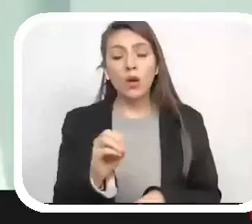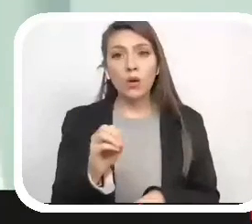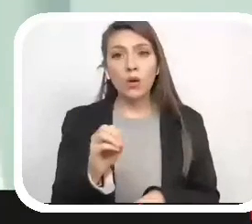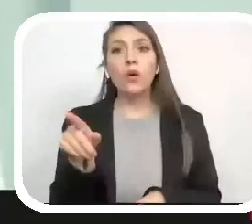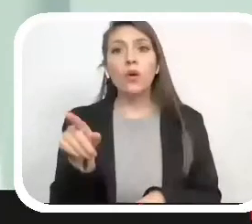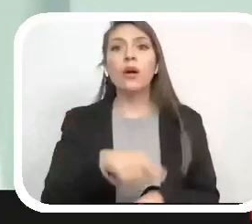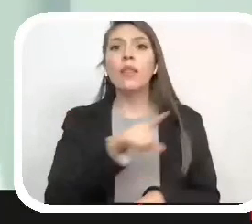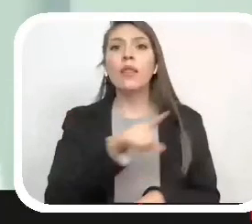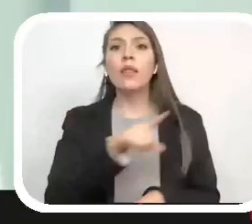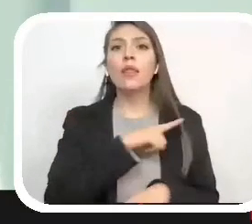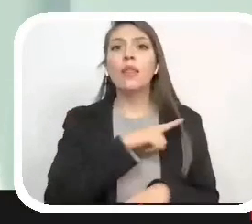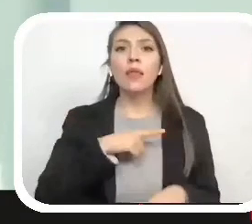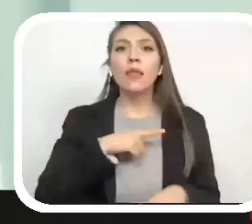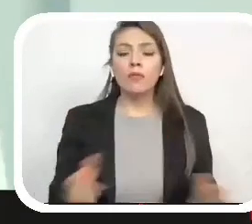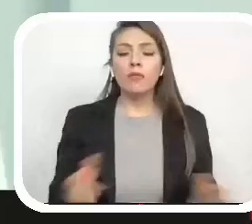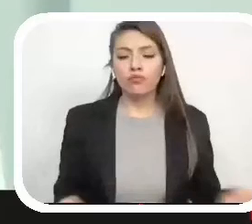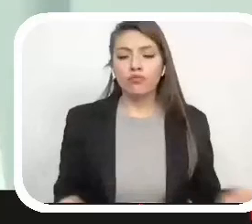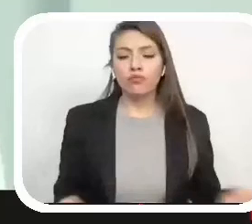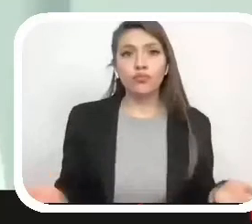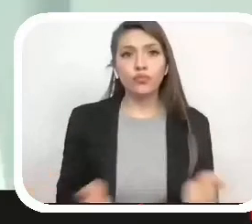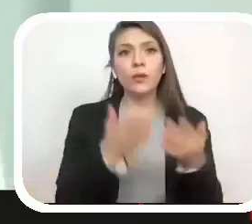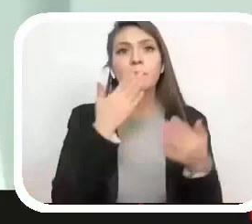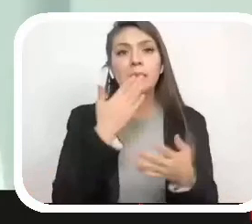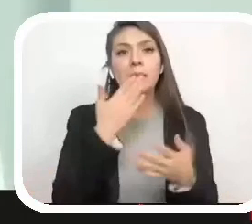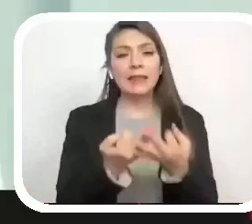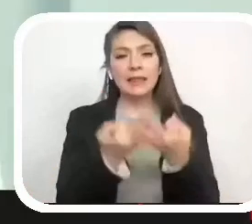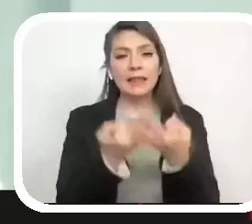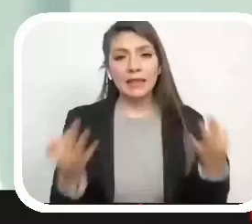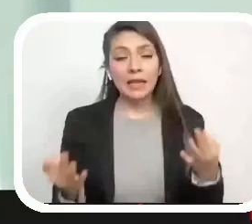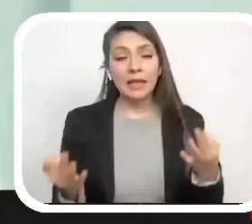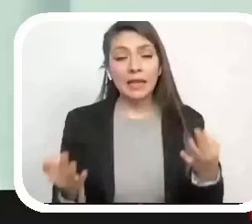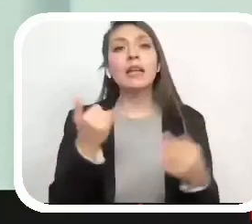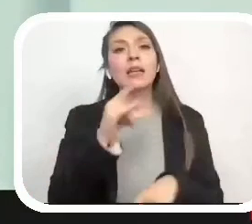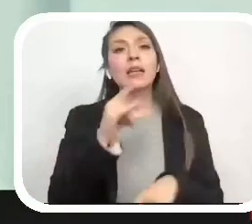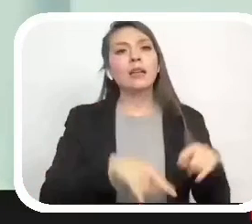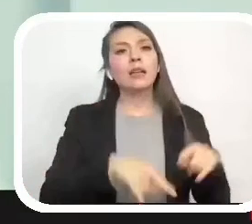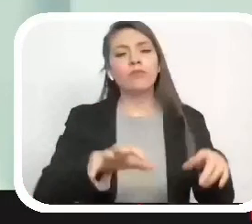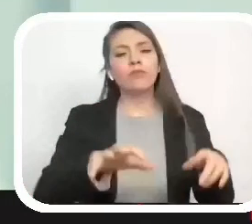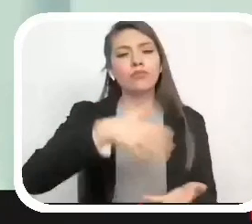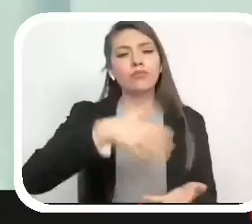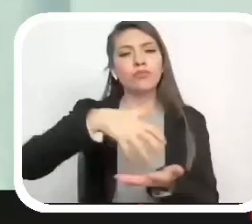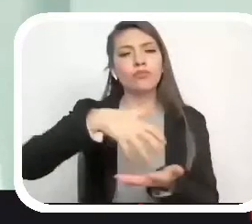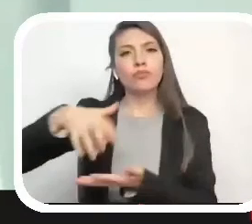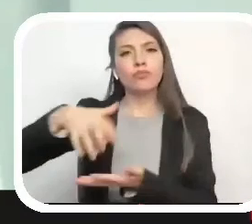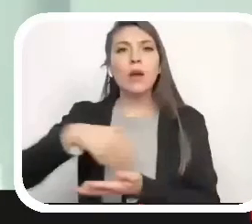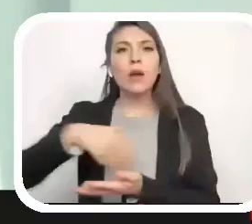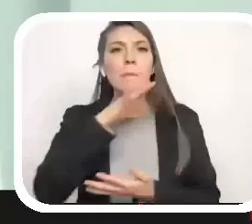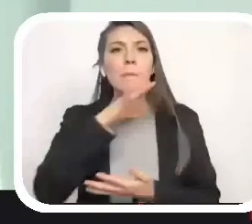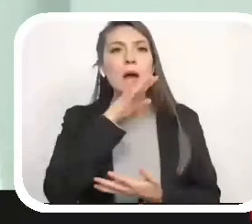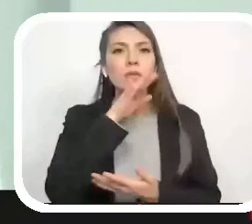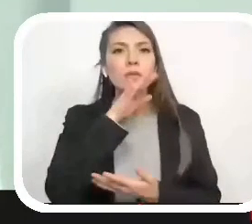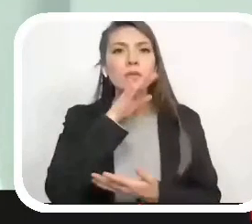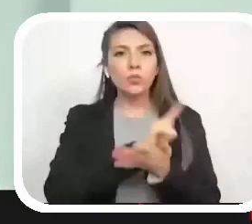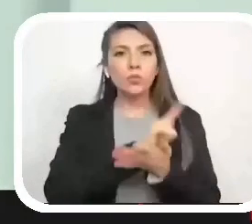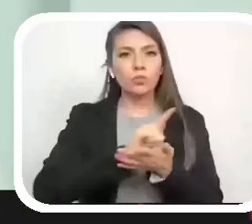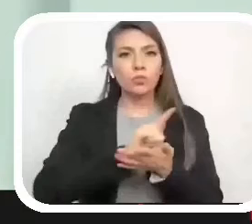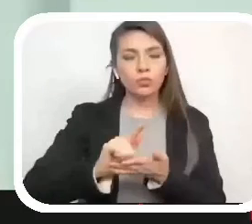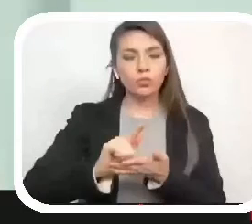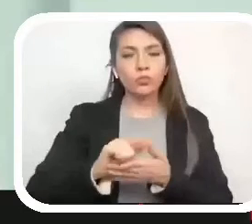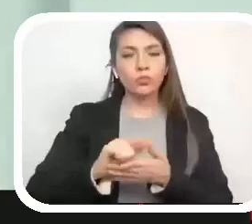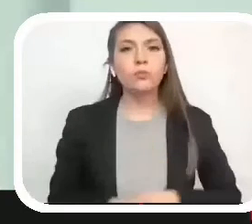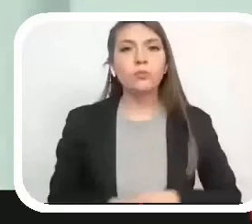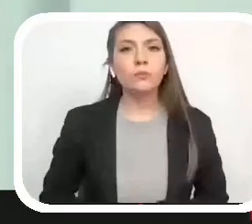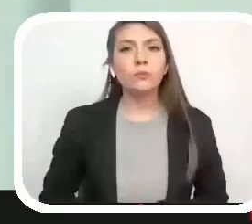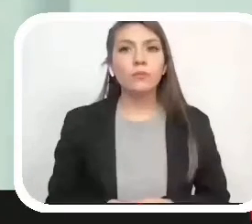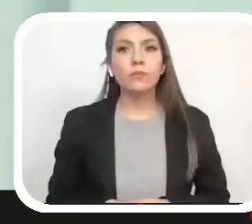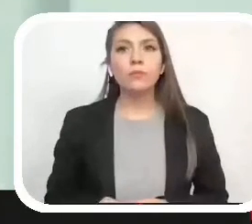cubran el área con tierra o piedras y recojan la basura que se genere. Si bien es cierto que de acuerdo con